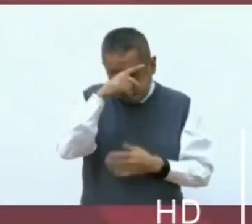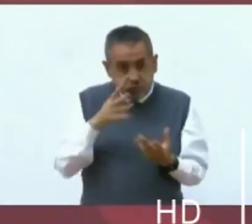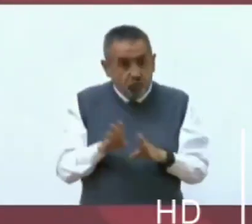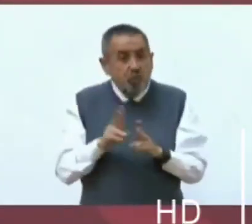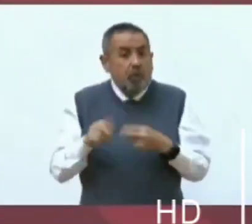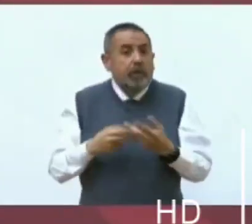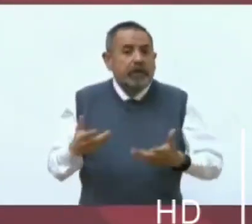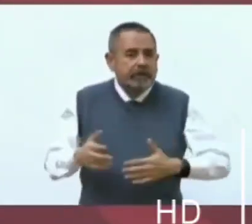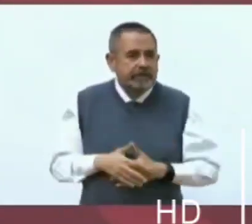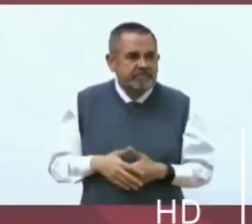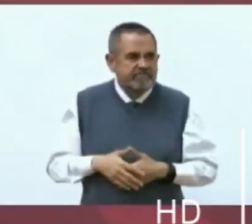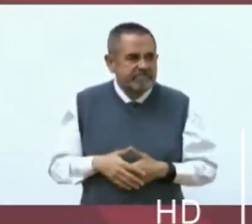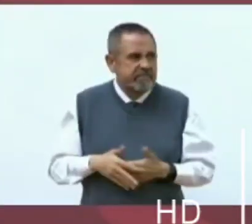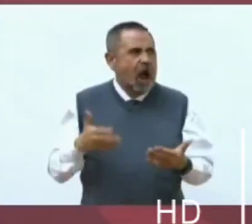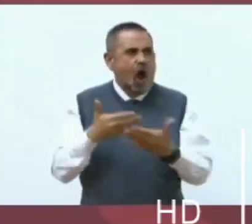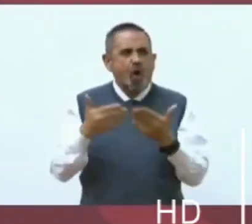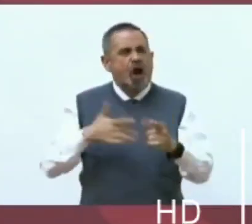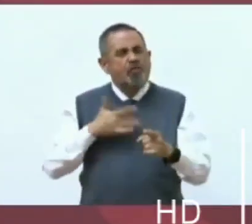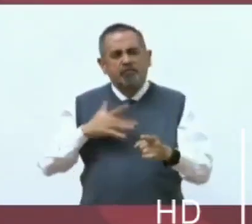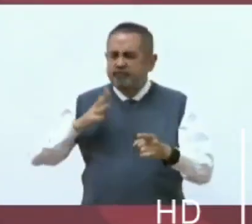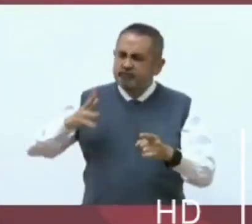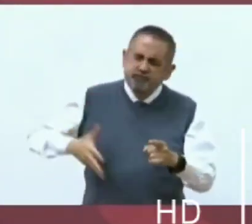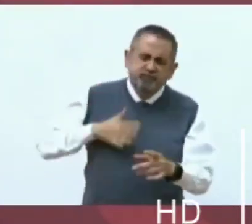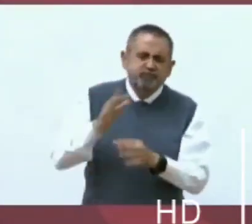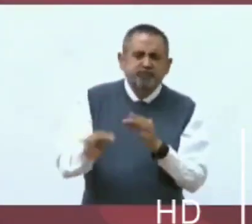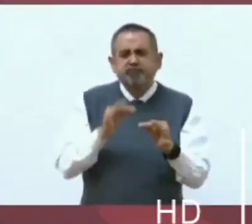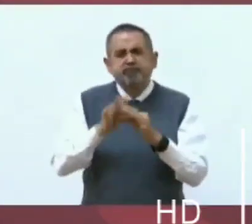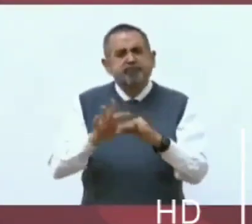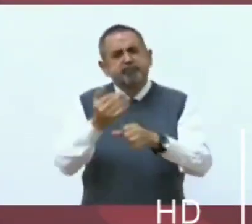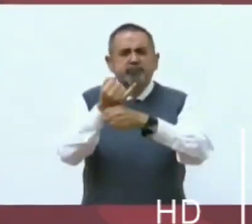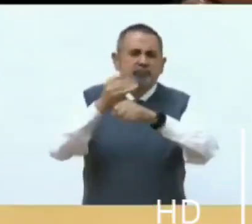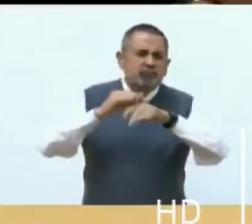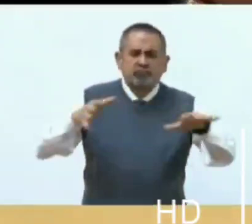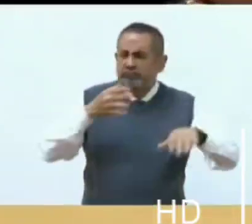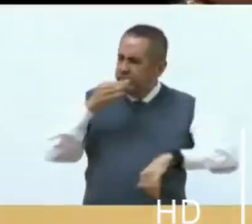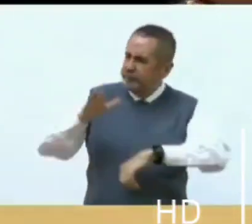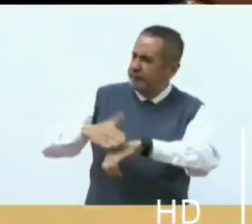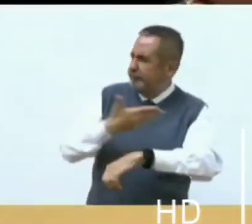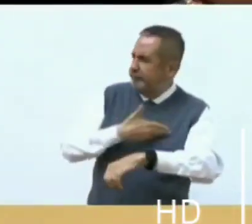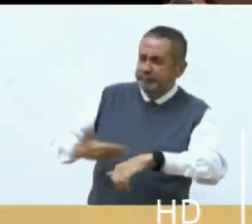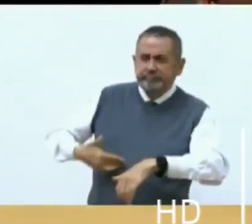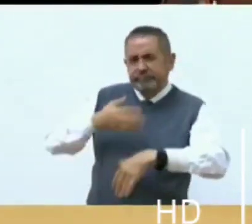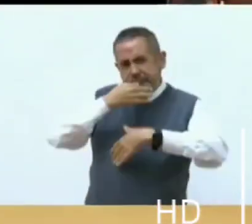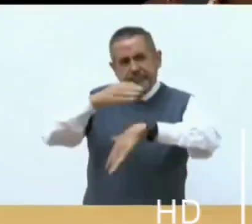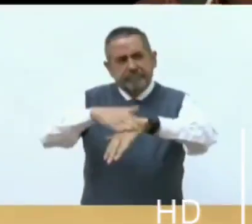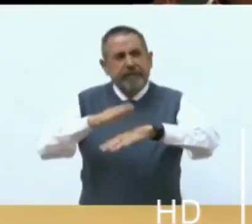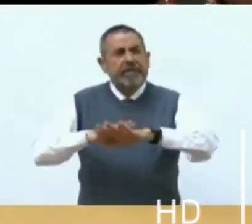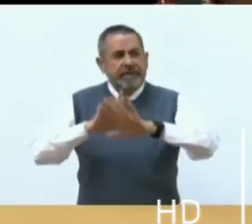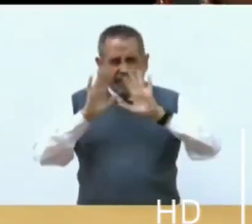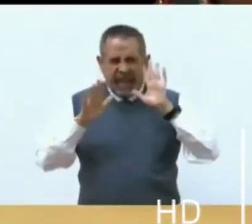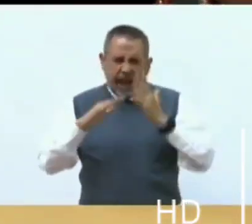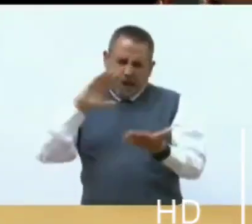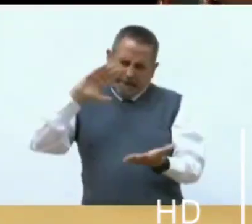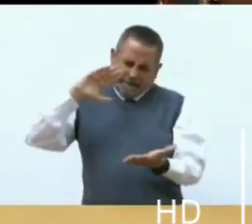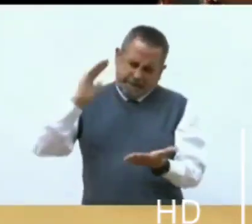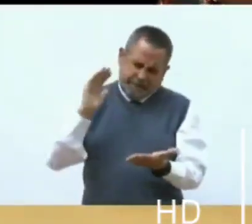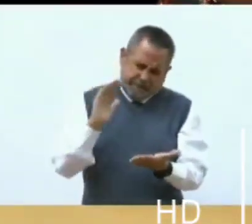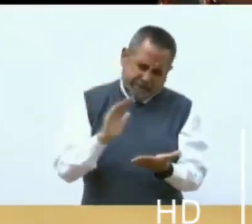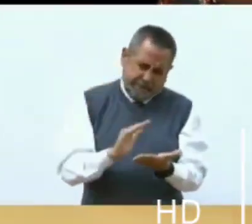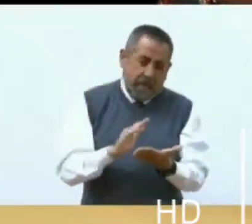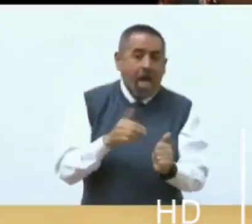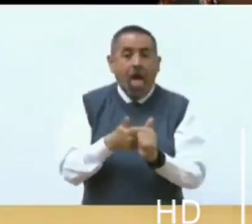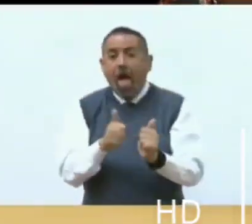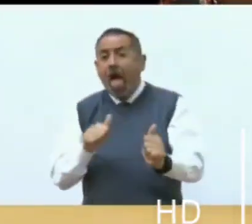embargo, hoy es un gran honor y privilegio informar, señor presidente, que hemos abatido por completo ese